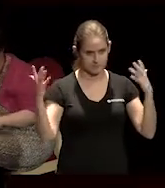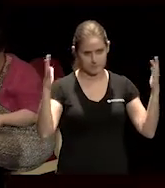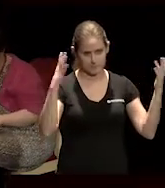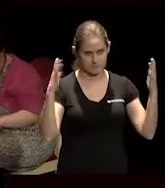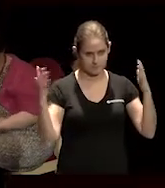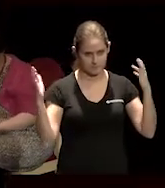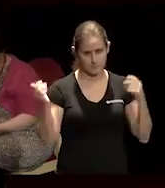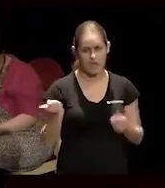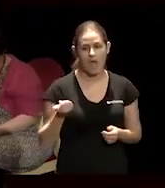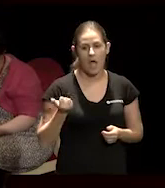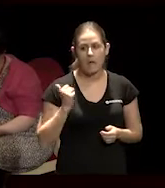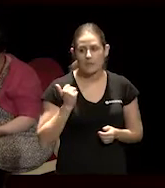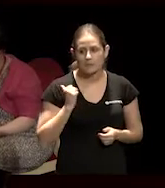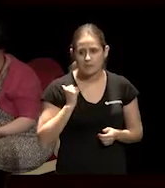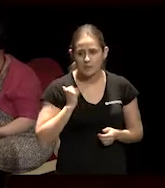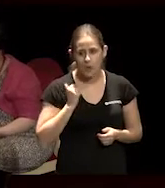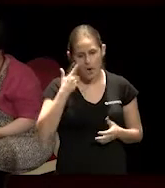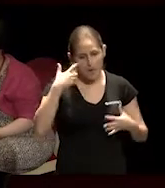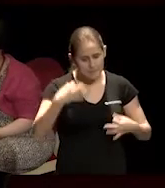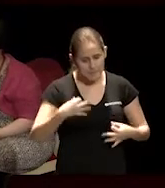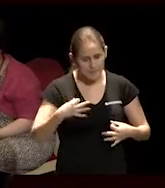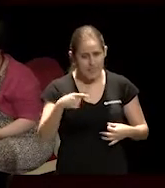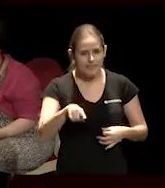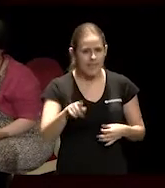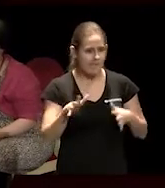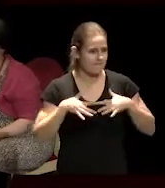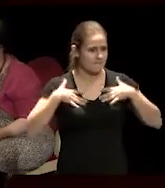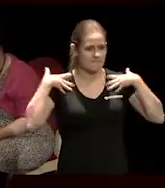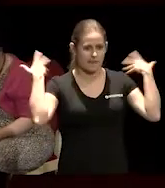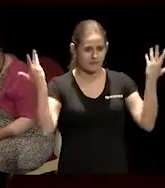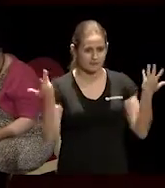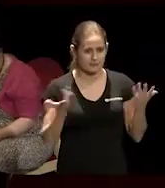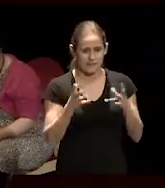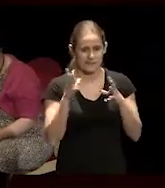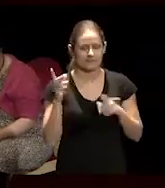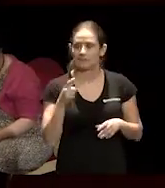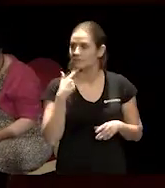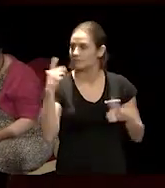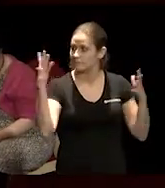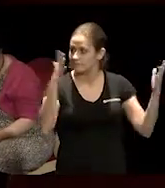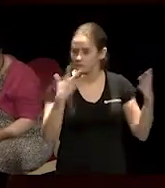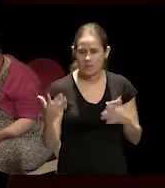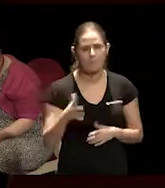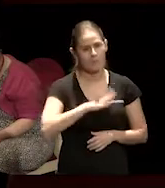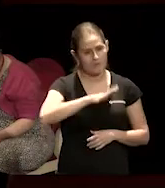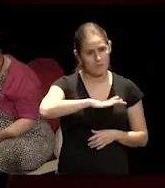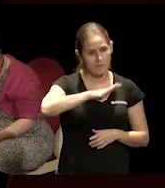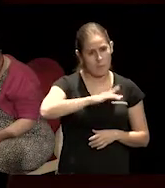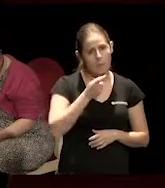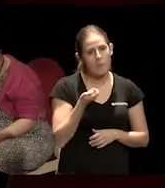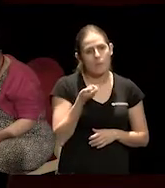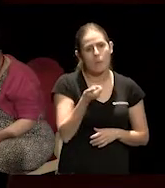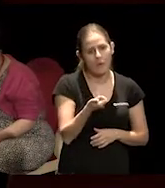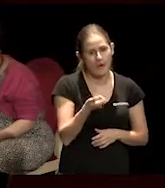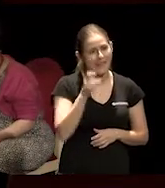Bueno, aprovechando realmente este espíritu efusivo, debo pedir clemencia al respetable porque nos vamos a alargar como un cuarto